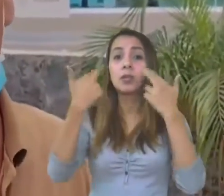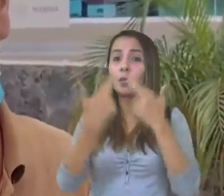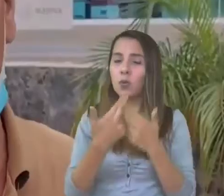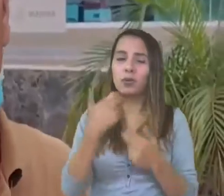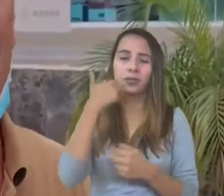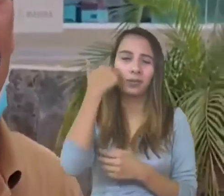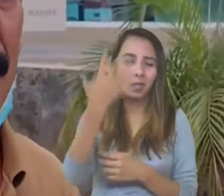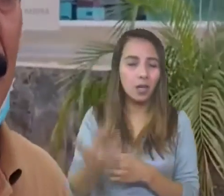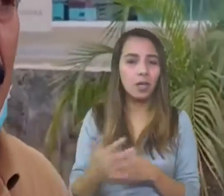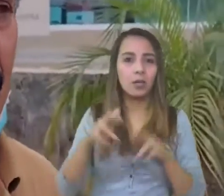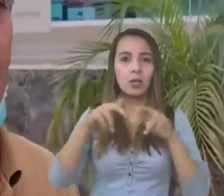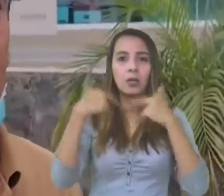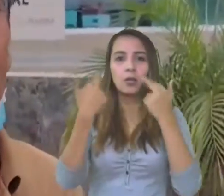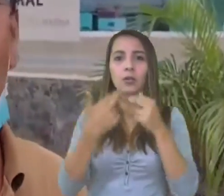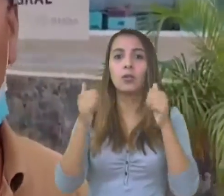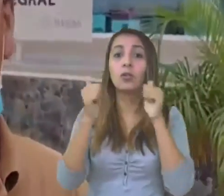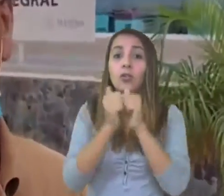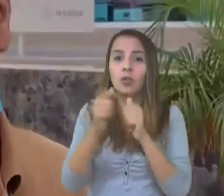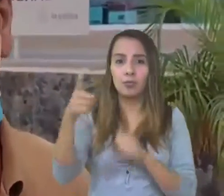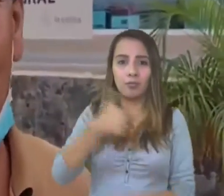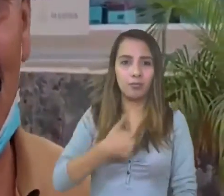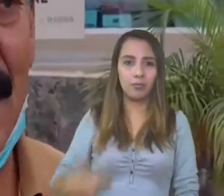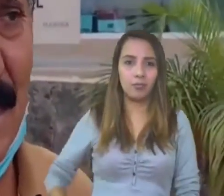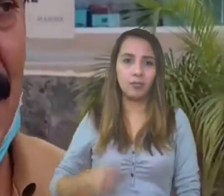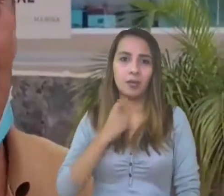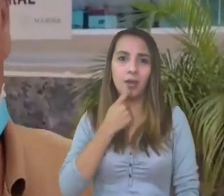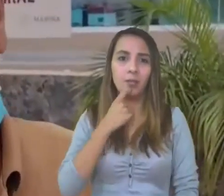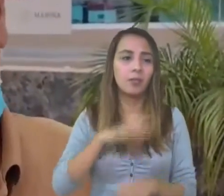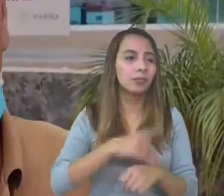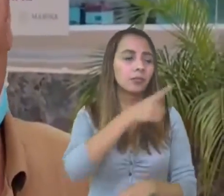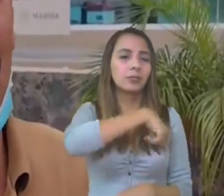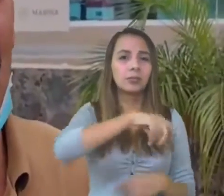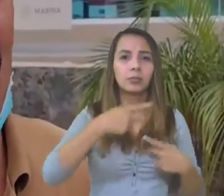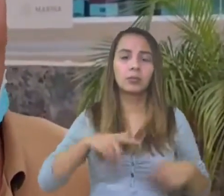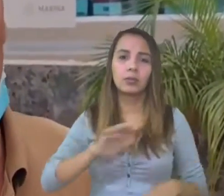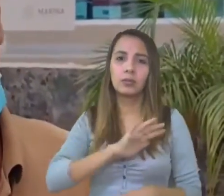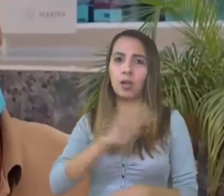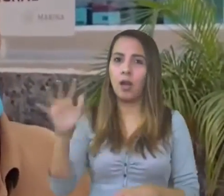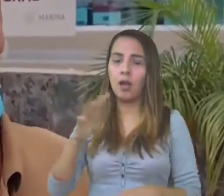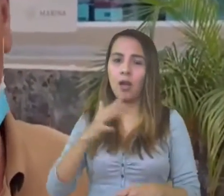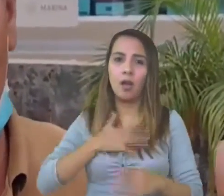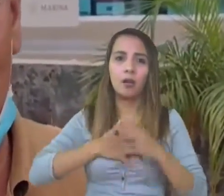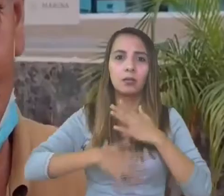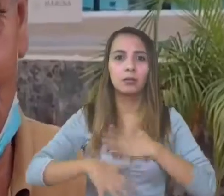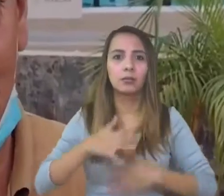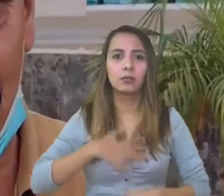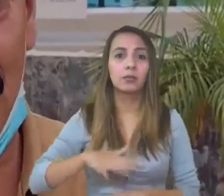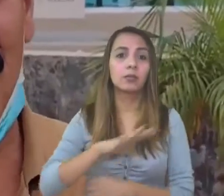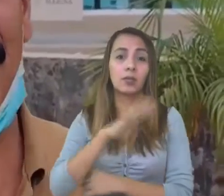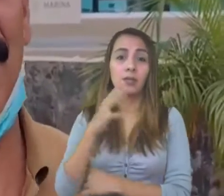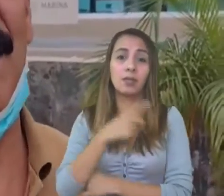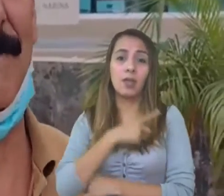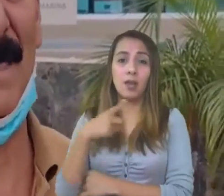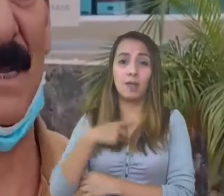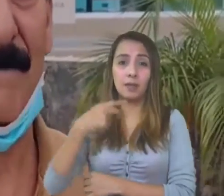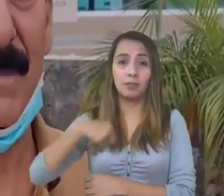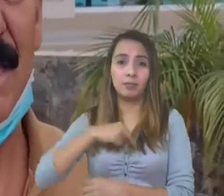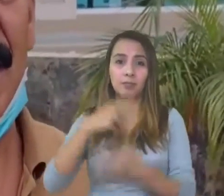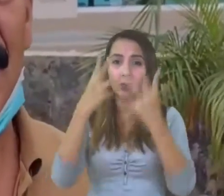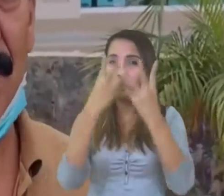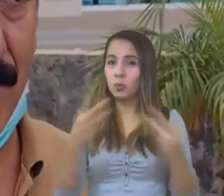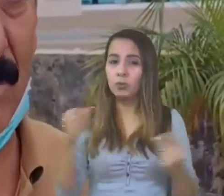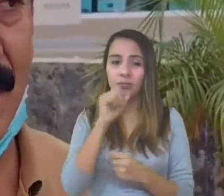¿verdad? Una comisión. Está muy indignada la gente. De alguna manera tenemos que resolver el problema de